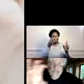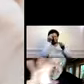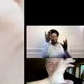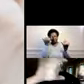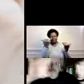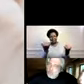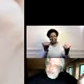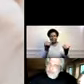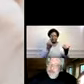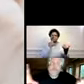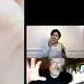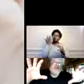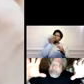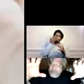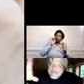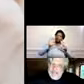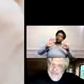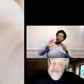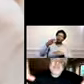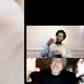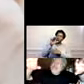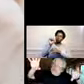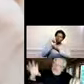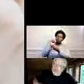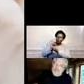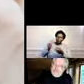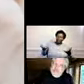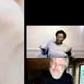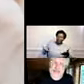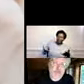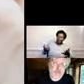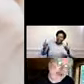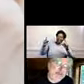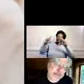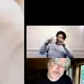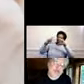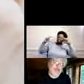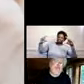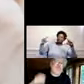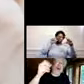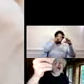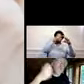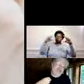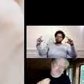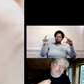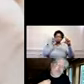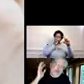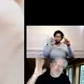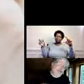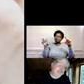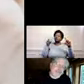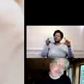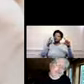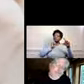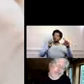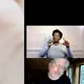Y de nuevo, en breve voy a mencionar, verdad, los elogios que se les dan a los héroes. Y sí, ¿será que merecen